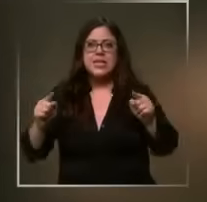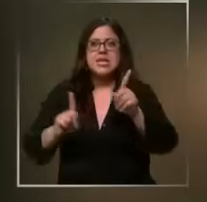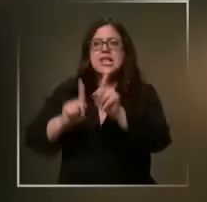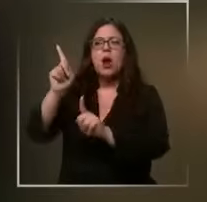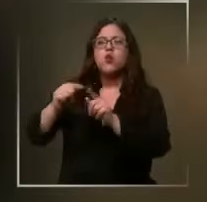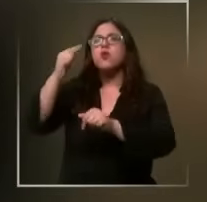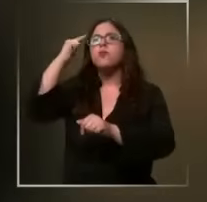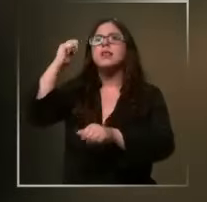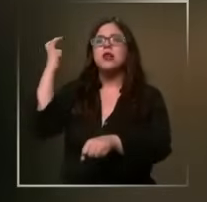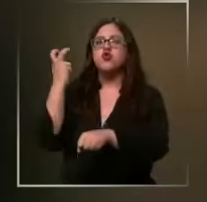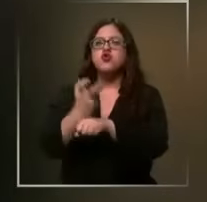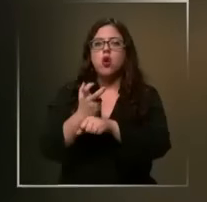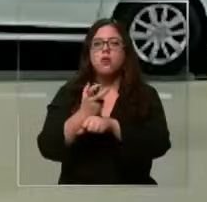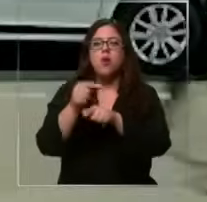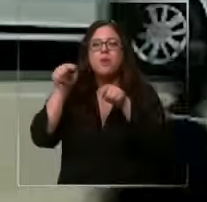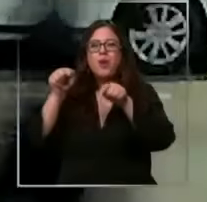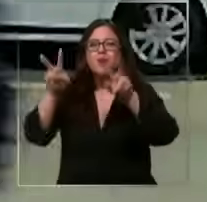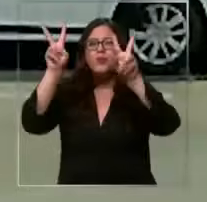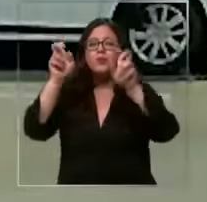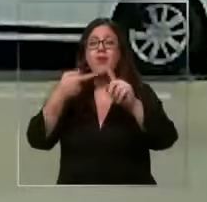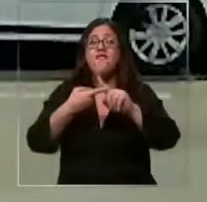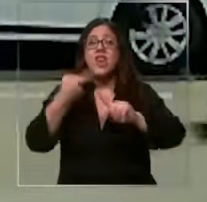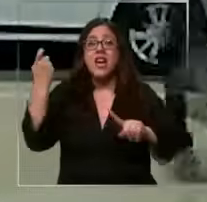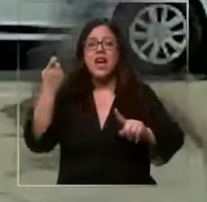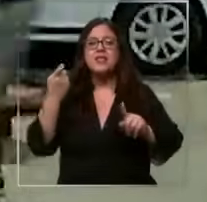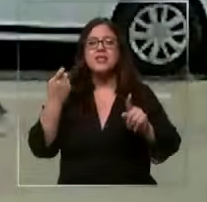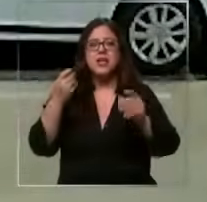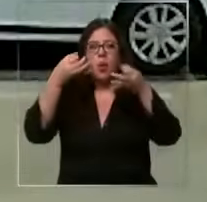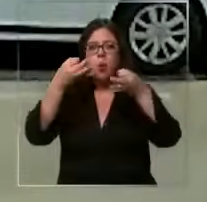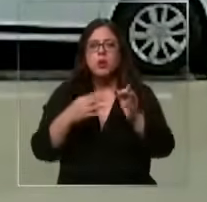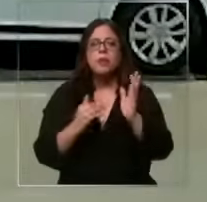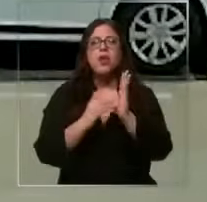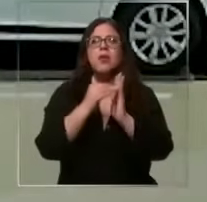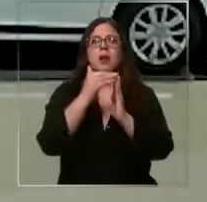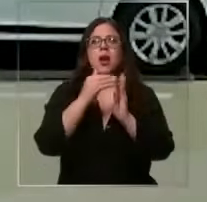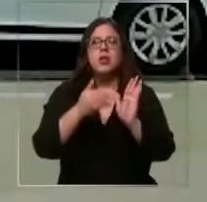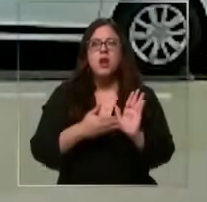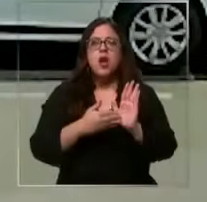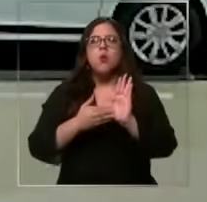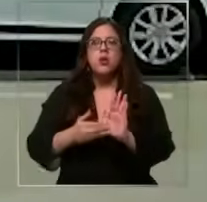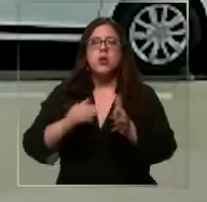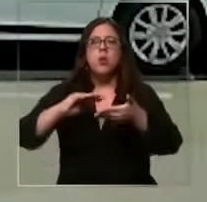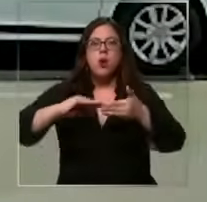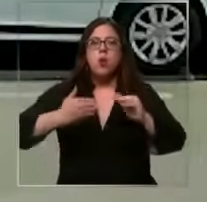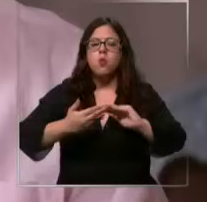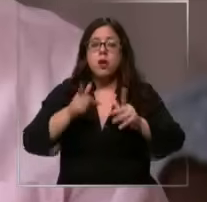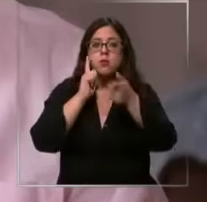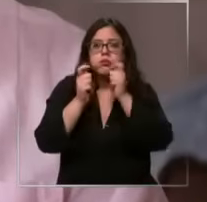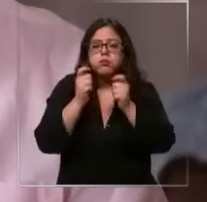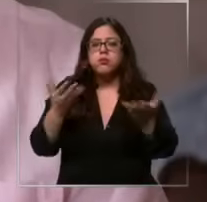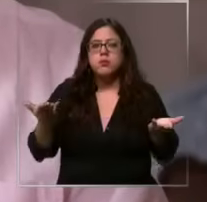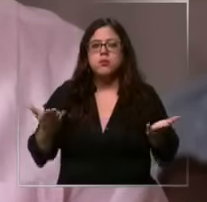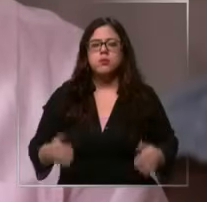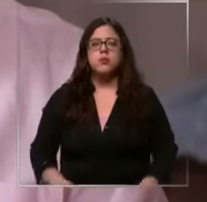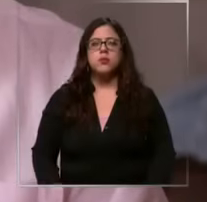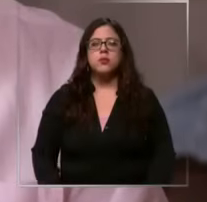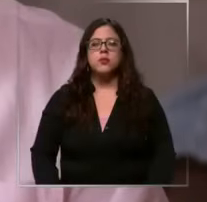asalto, pero todo indicaría una aparente venganza a domicilio, donde queda expuesta una comunidad completa.